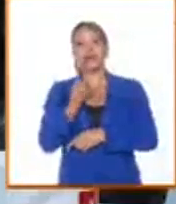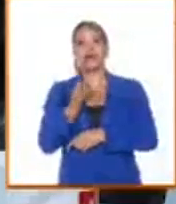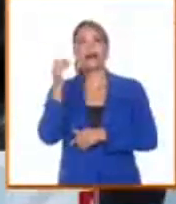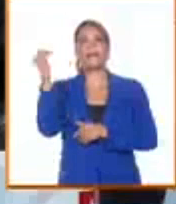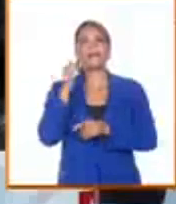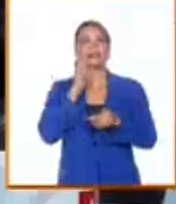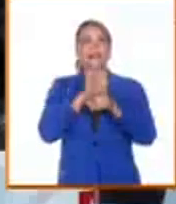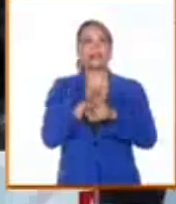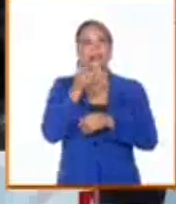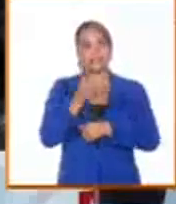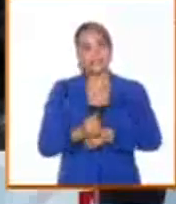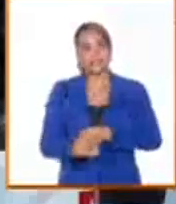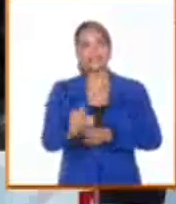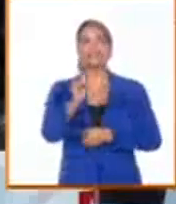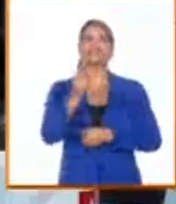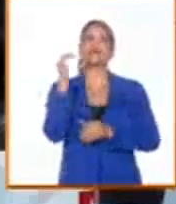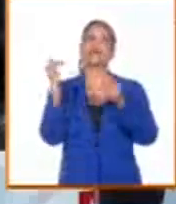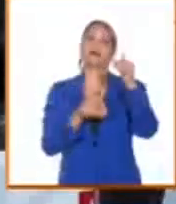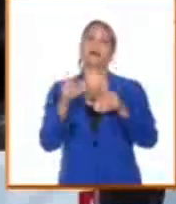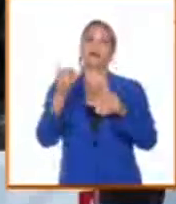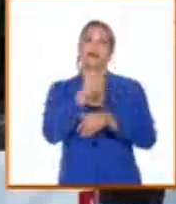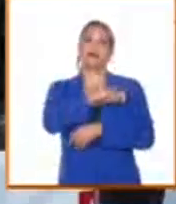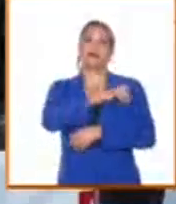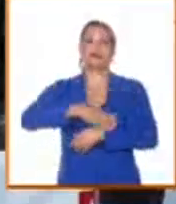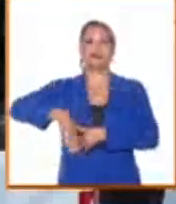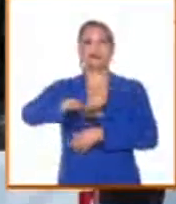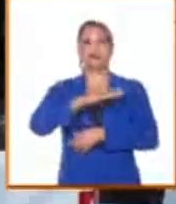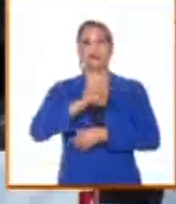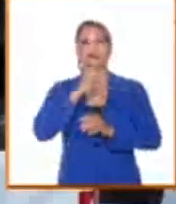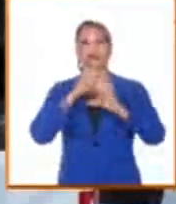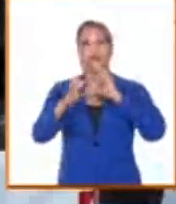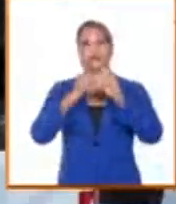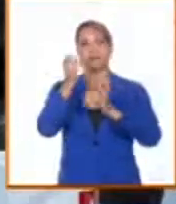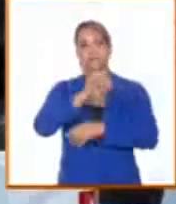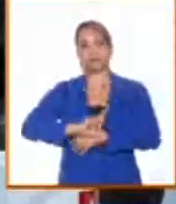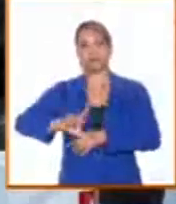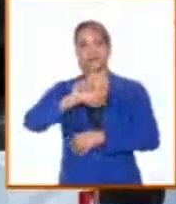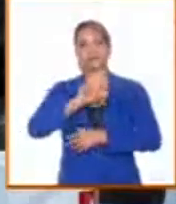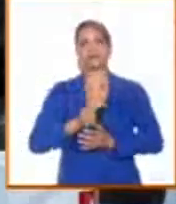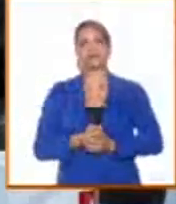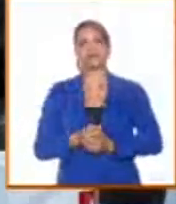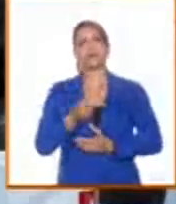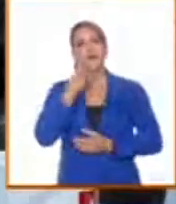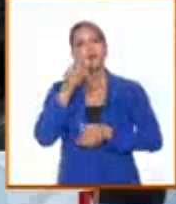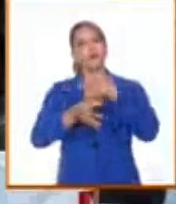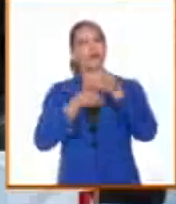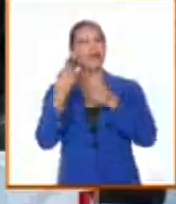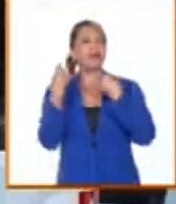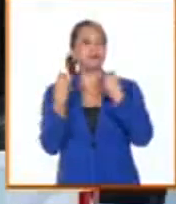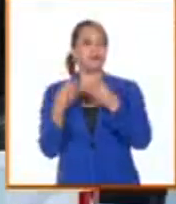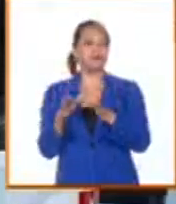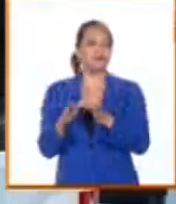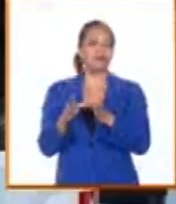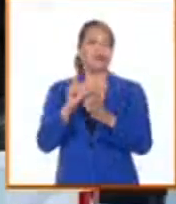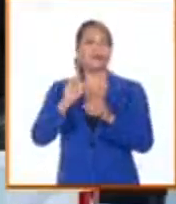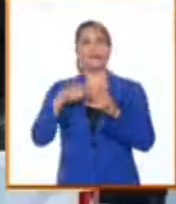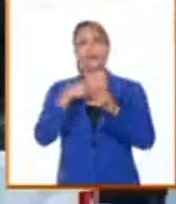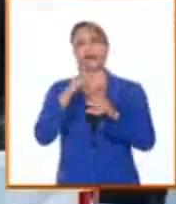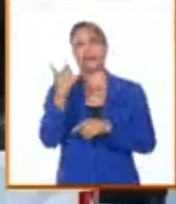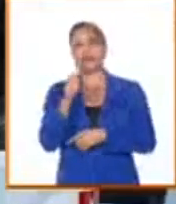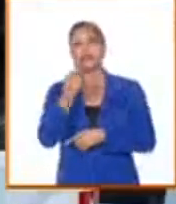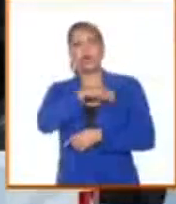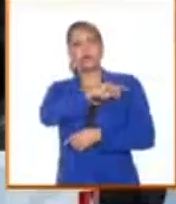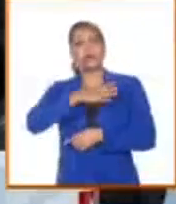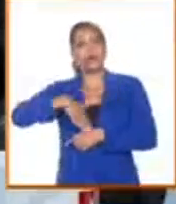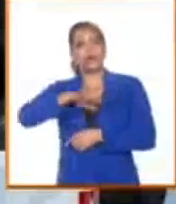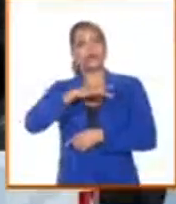partir de la influencia y de la participación directa de la comunicación social. Pudiéramos enumerar muchos, pero son más de 10. Nuestro pueblo los puede consultar en